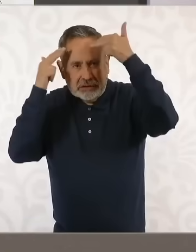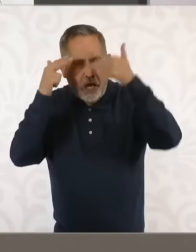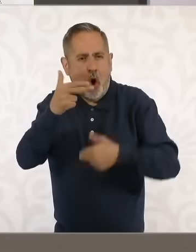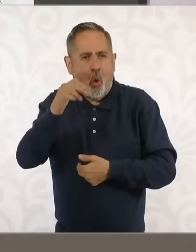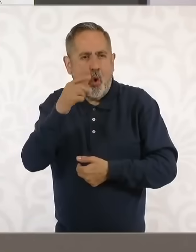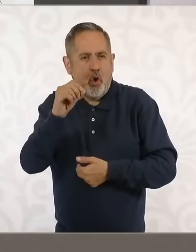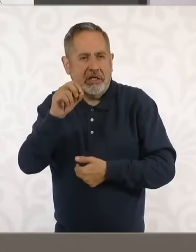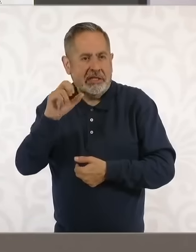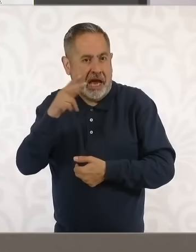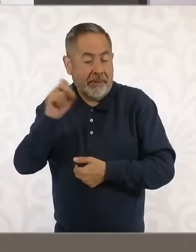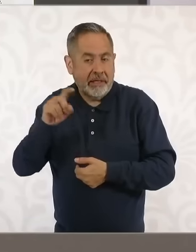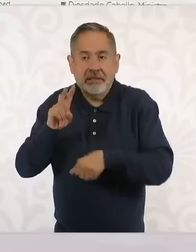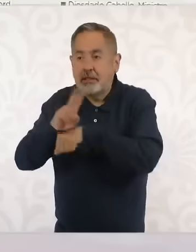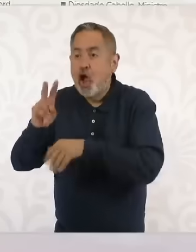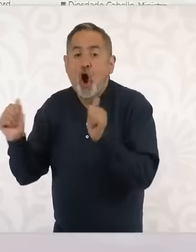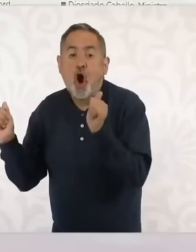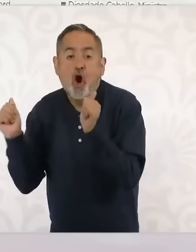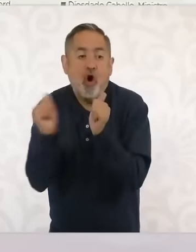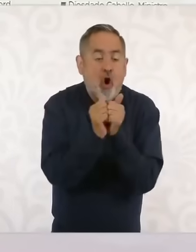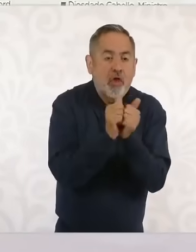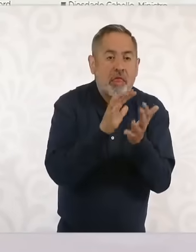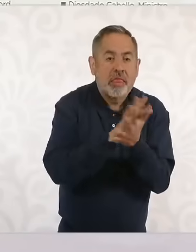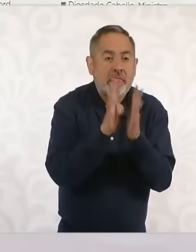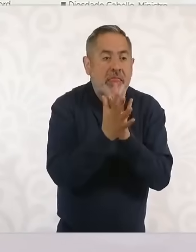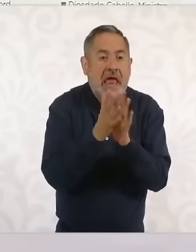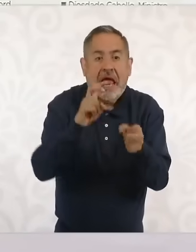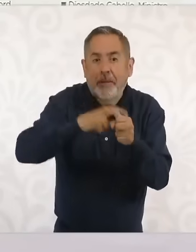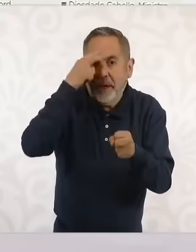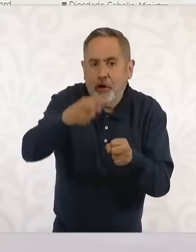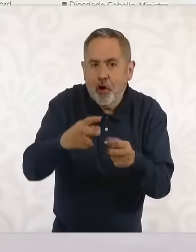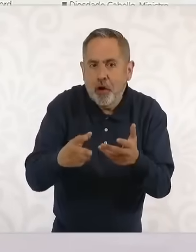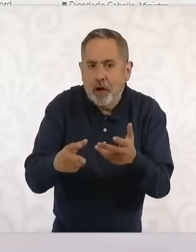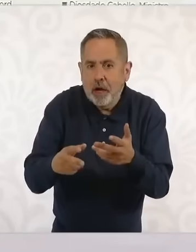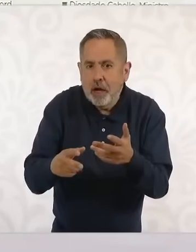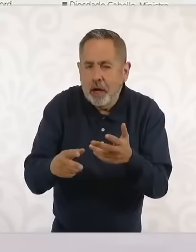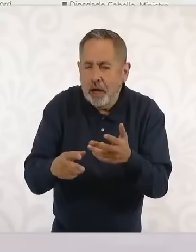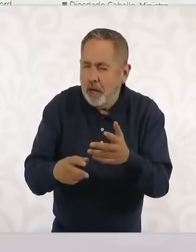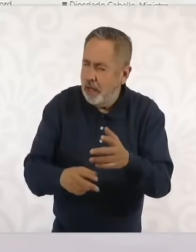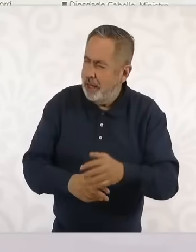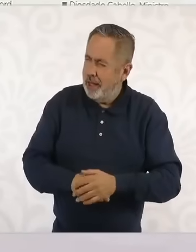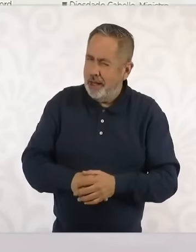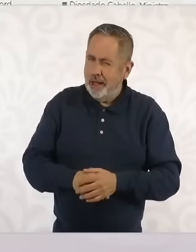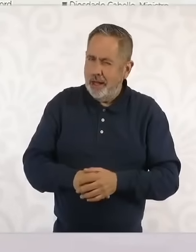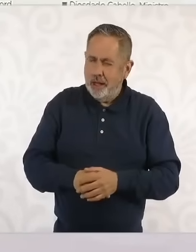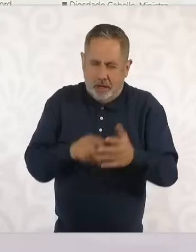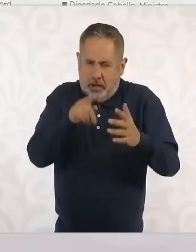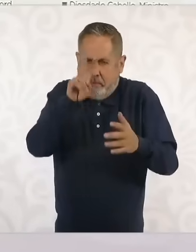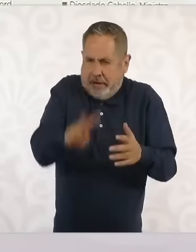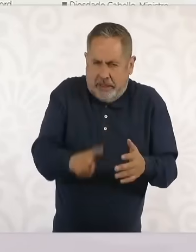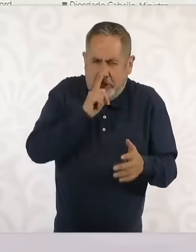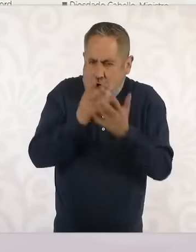habría coordinado operaciones vinculadas con el narcotráfico desde México. Más allá de si esto es cierto o